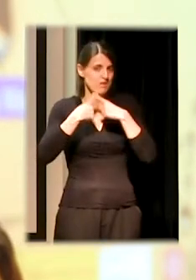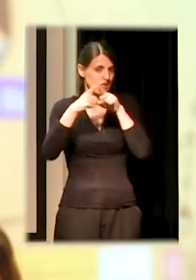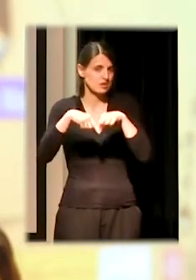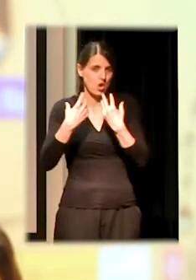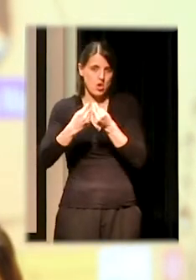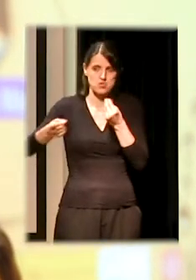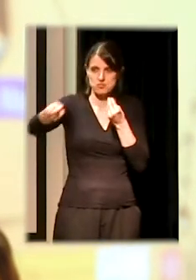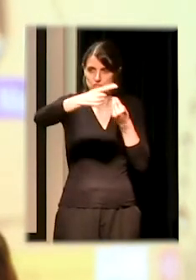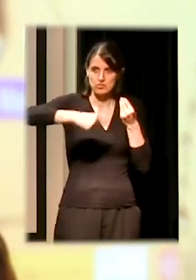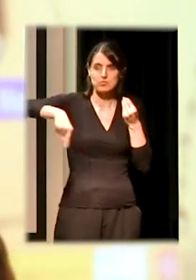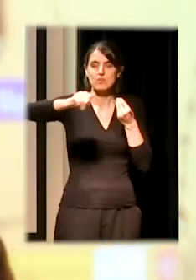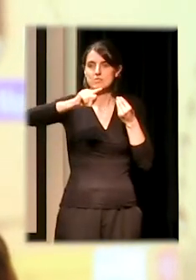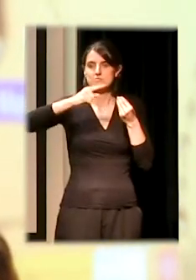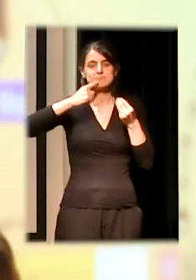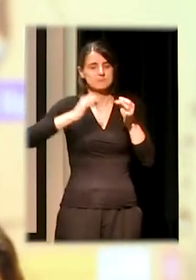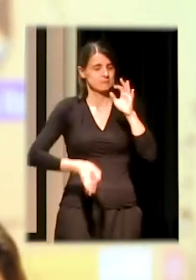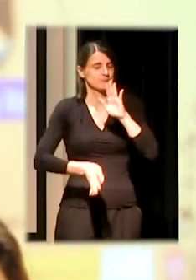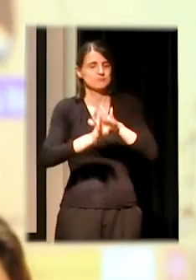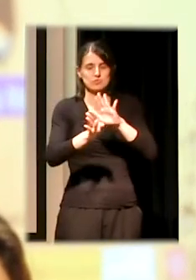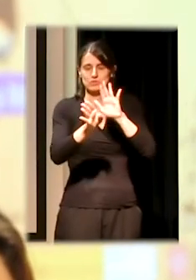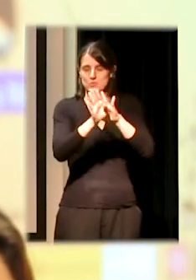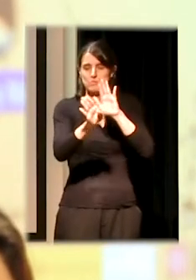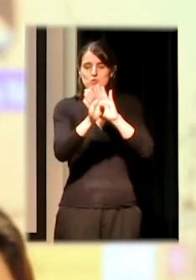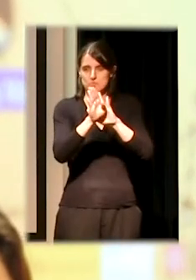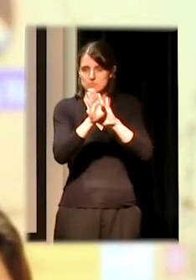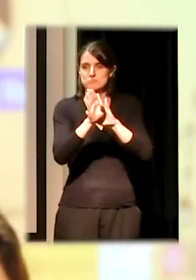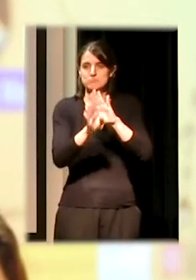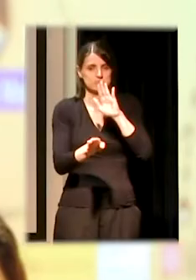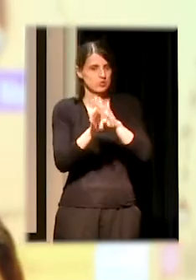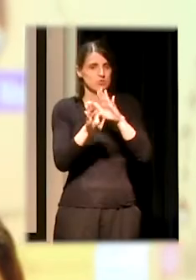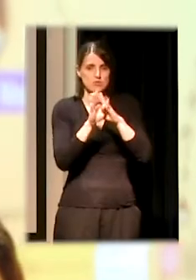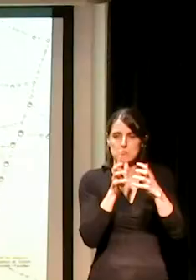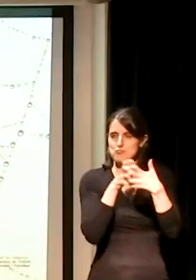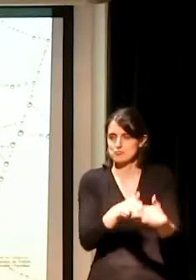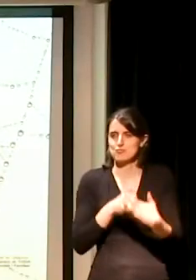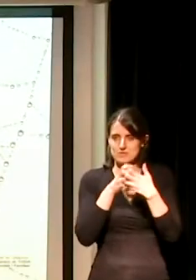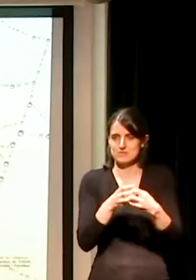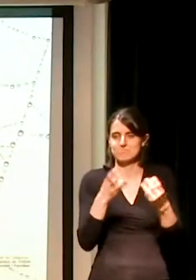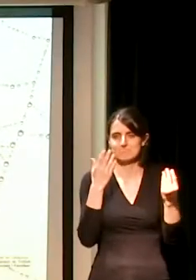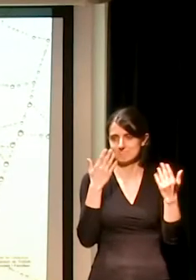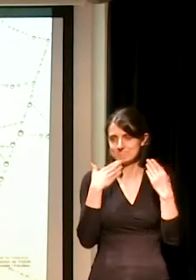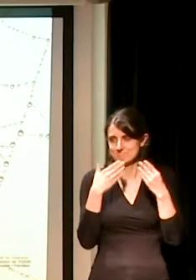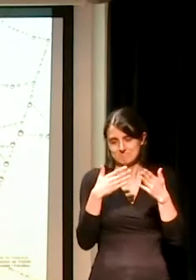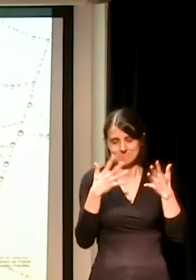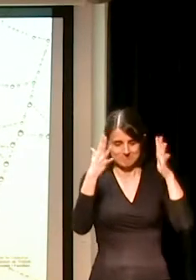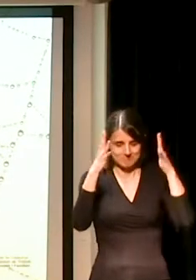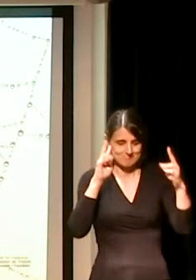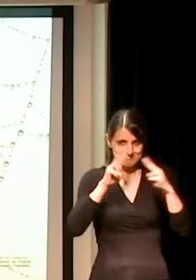vosotras y seguimos resistiendo. Hasta la próxima.